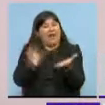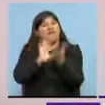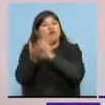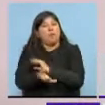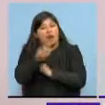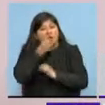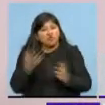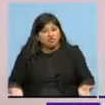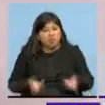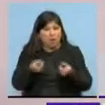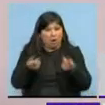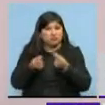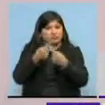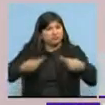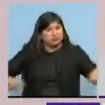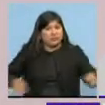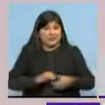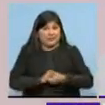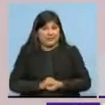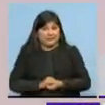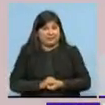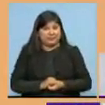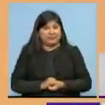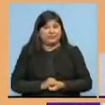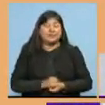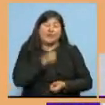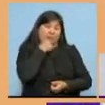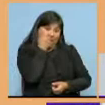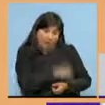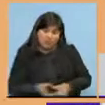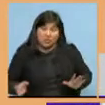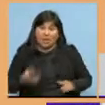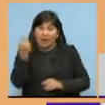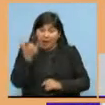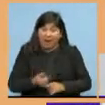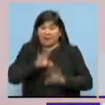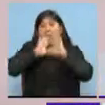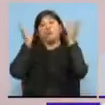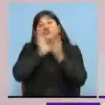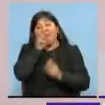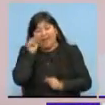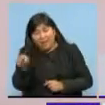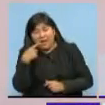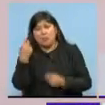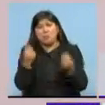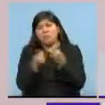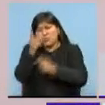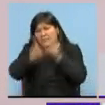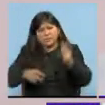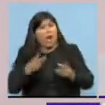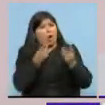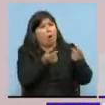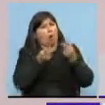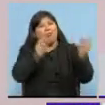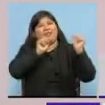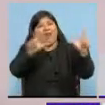para el mundial algunos no alza libros a gente como esperaban y lógicamente donde reclaman